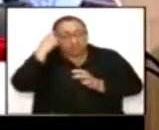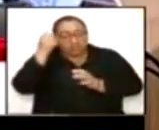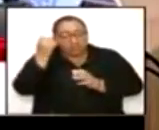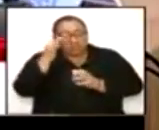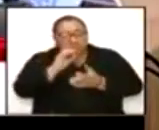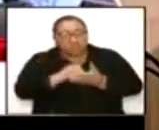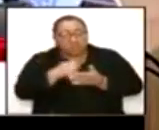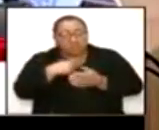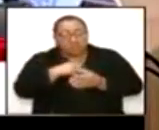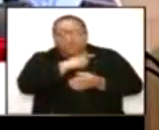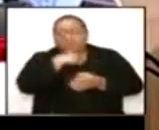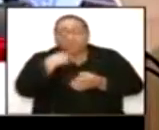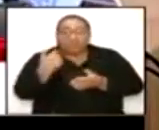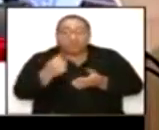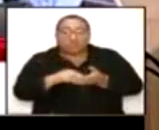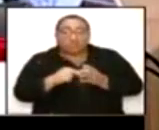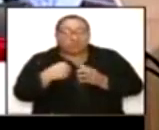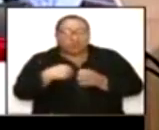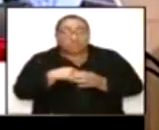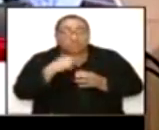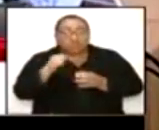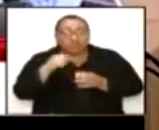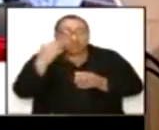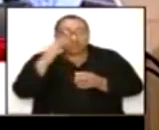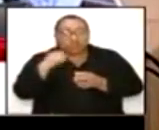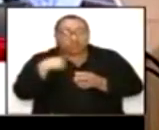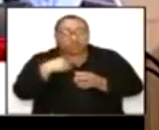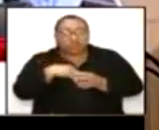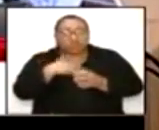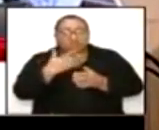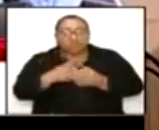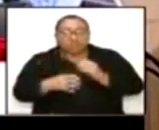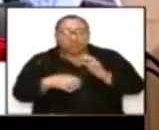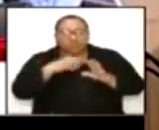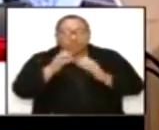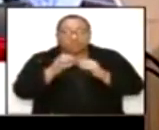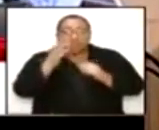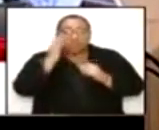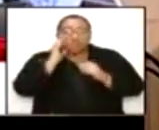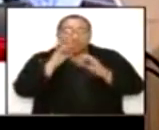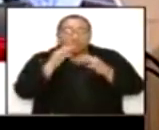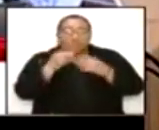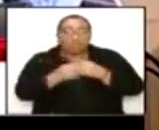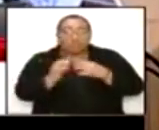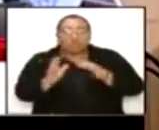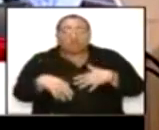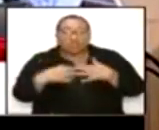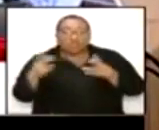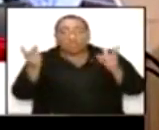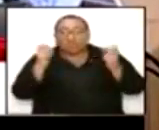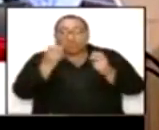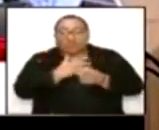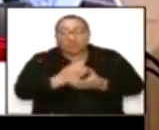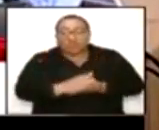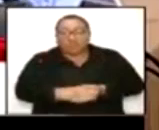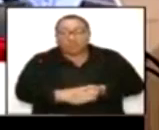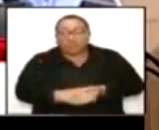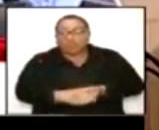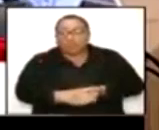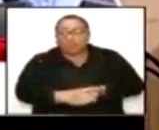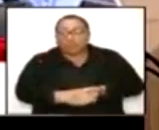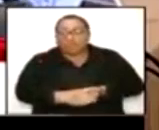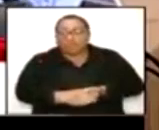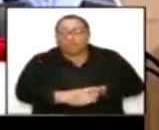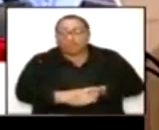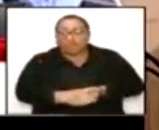tuvo? Nosotros lo sabemos, porque hemos podido conversar con la madre de familia, porque la hemos podido escuchar, presidente. Y no